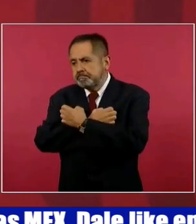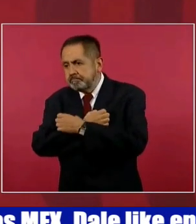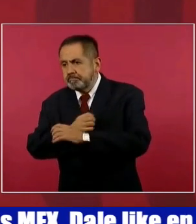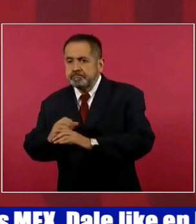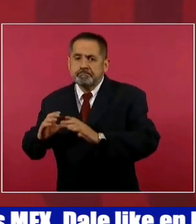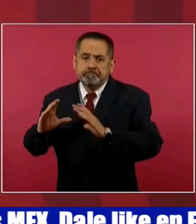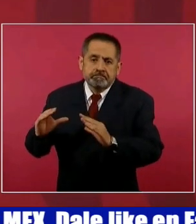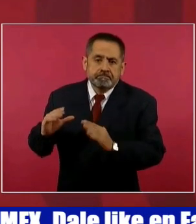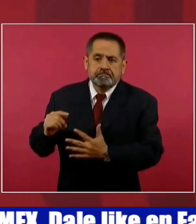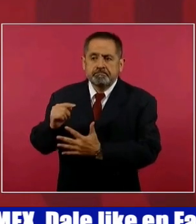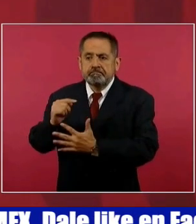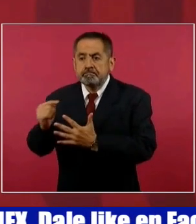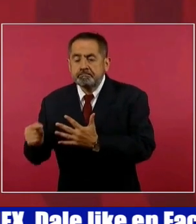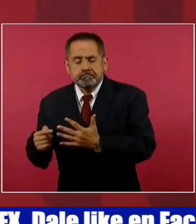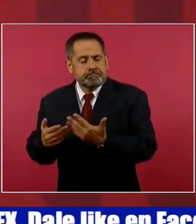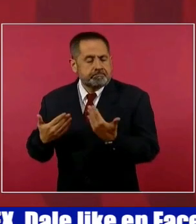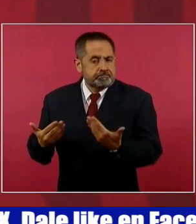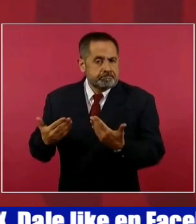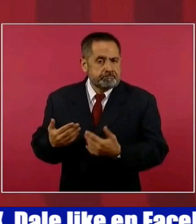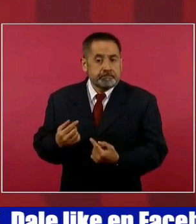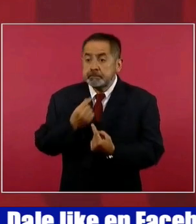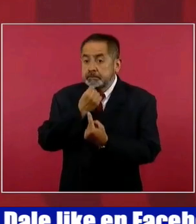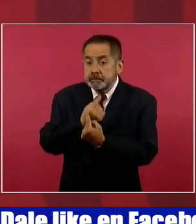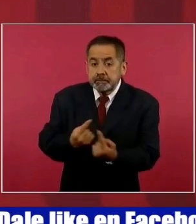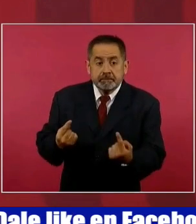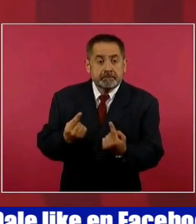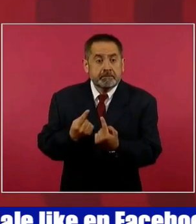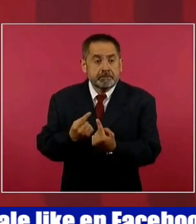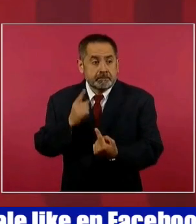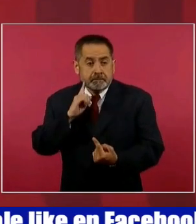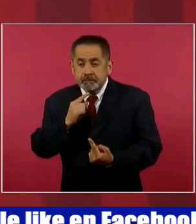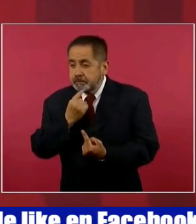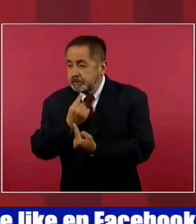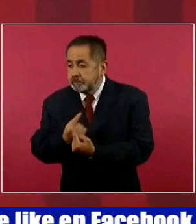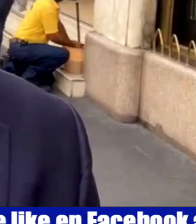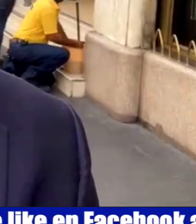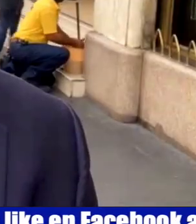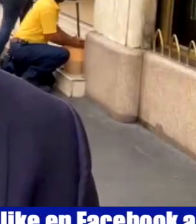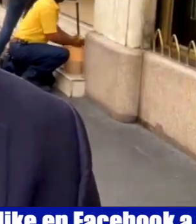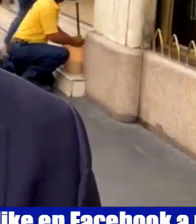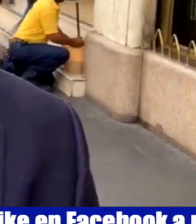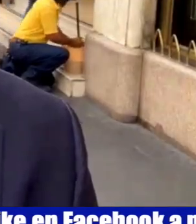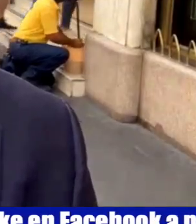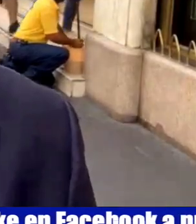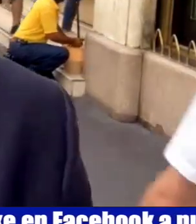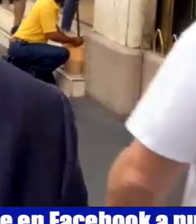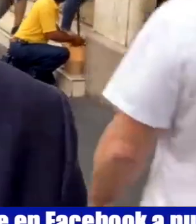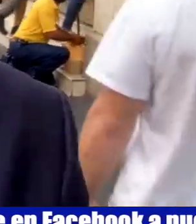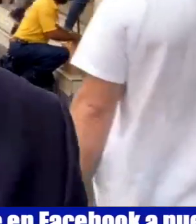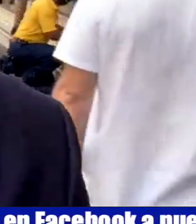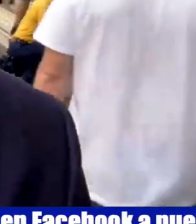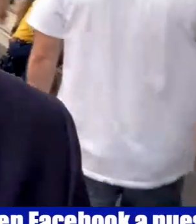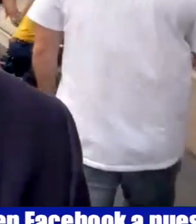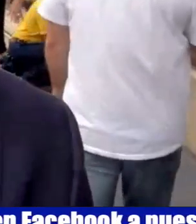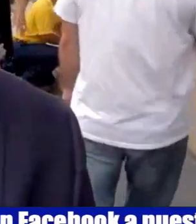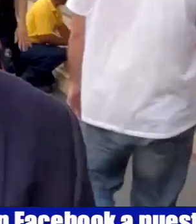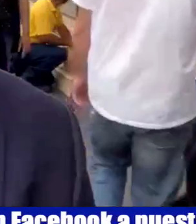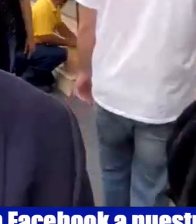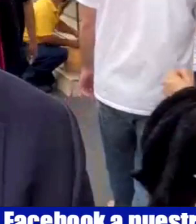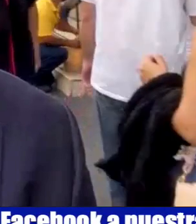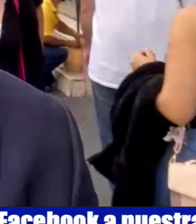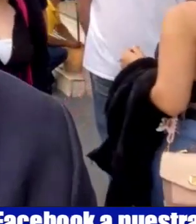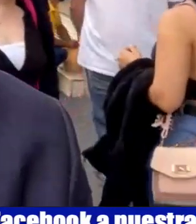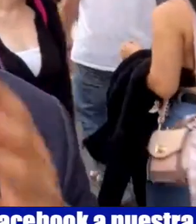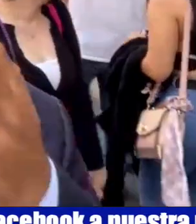racismo, a la discriminación. Escucha, por ejemplo, lo que dice la actriz y